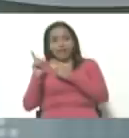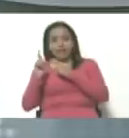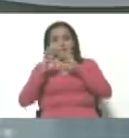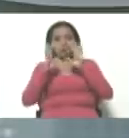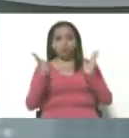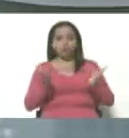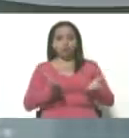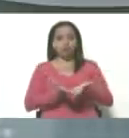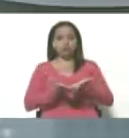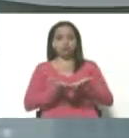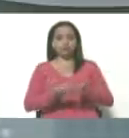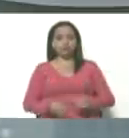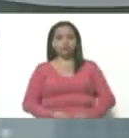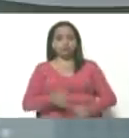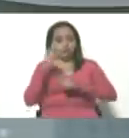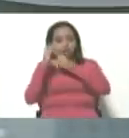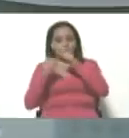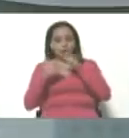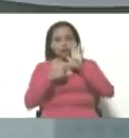Este es el mundo.